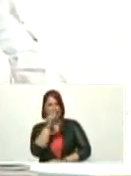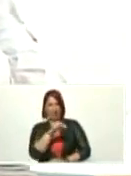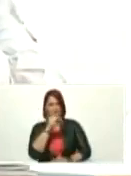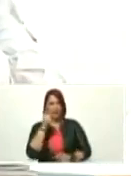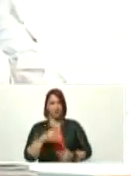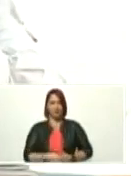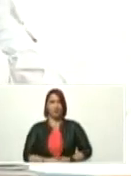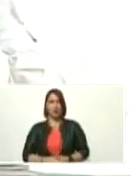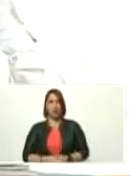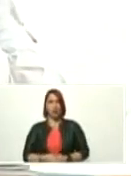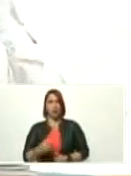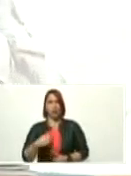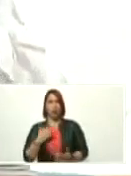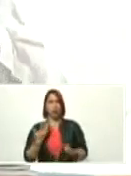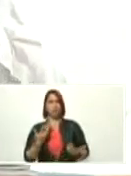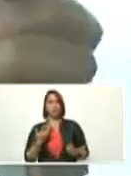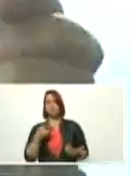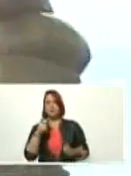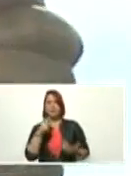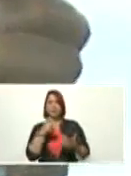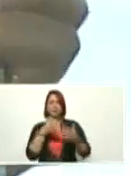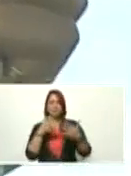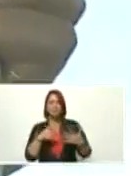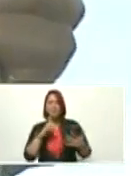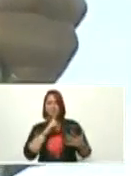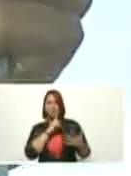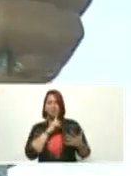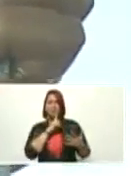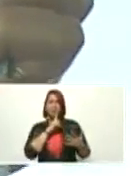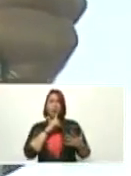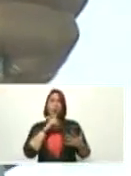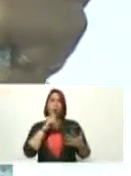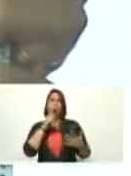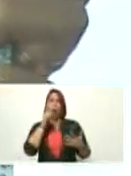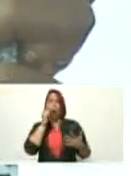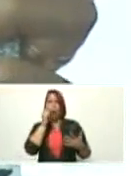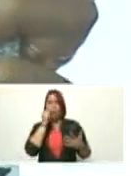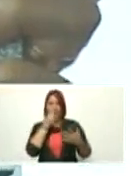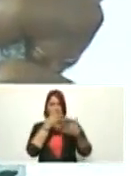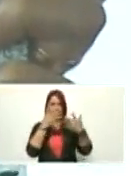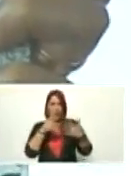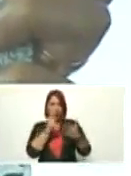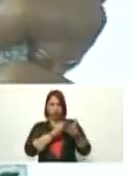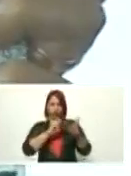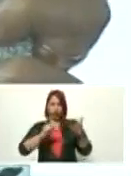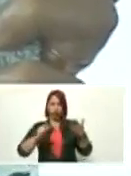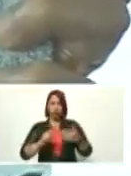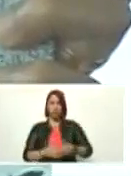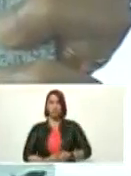a hojear, de Peter Fritzsche. Fritzsche, amigo tuyo.